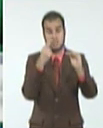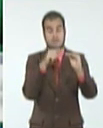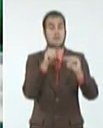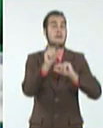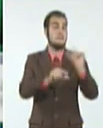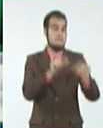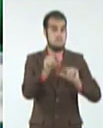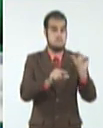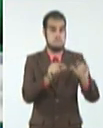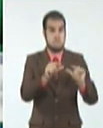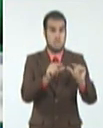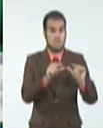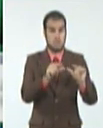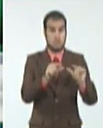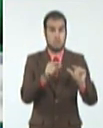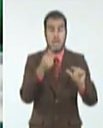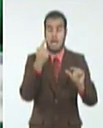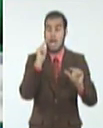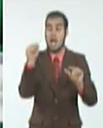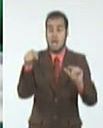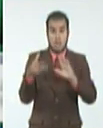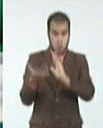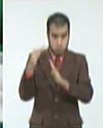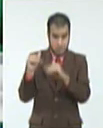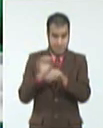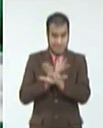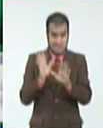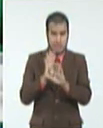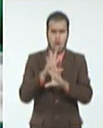recuperados, una cifra de